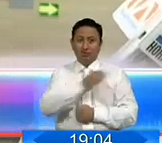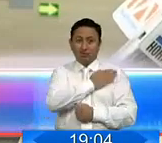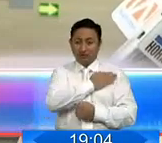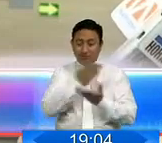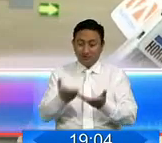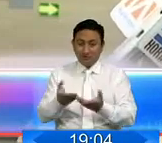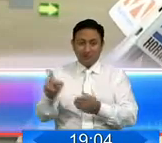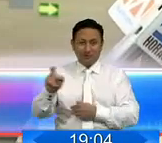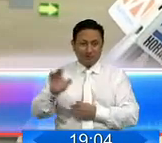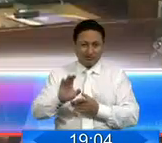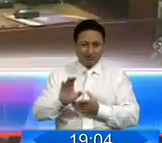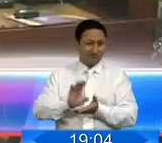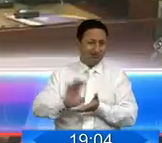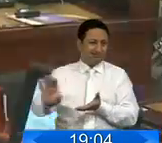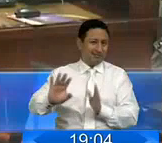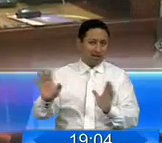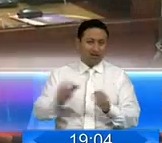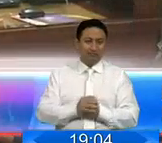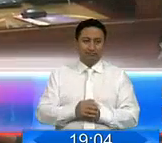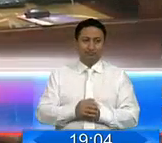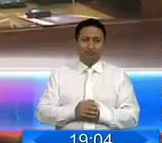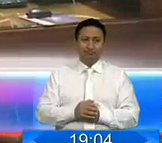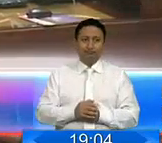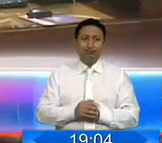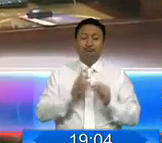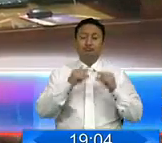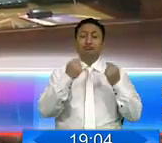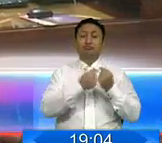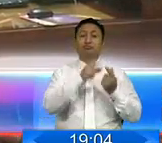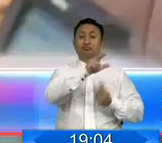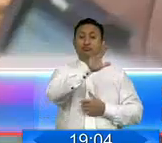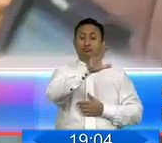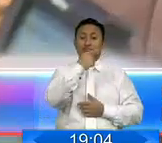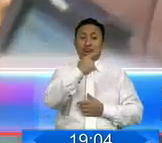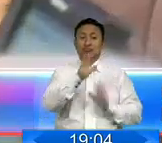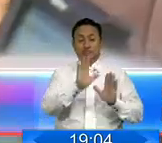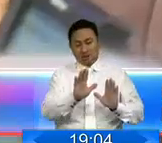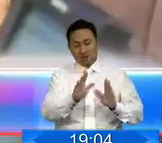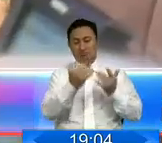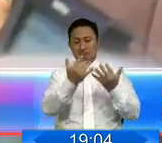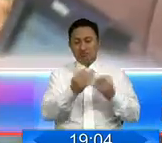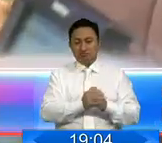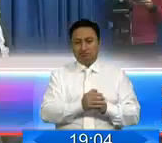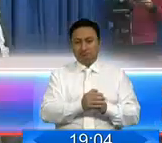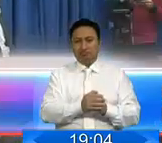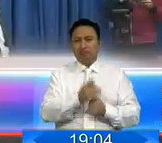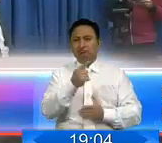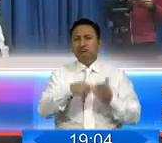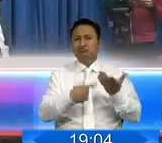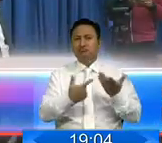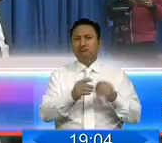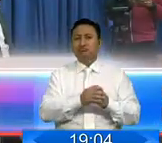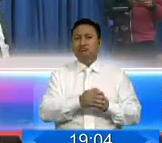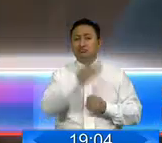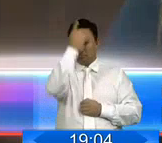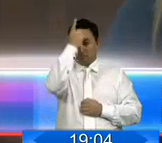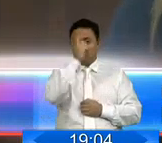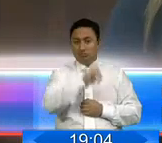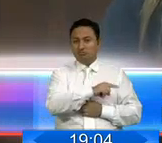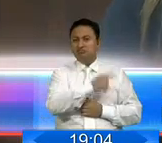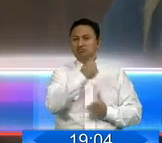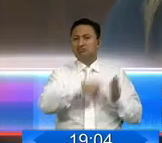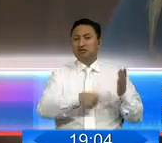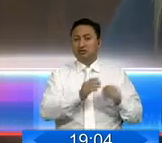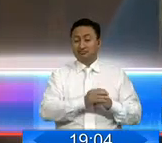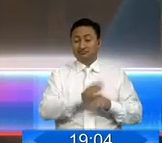equipo, que ya no confía en ella. En el oficialismo decían que era necesario esperar para conocer qué decisión toma la vicepresidenta, envuelta en medio